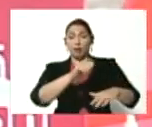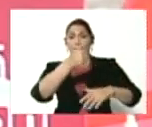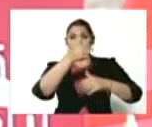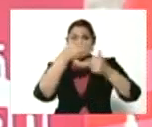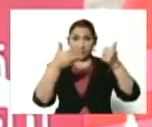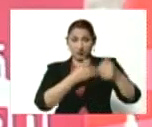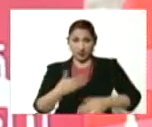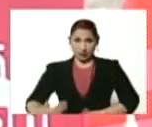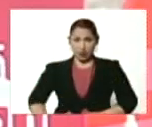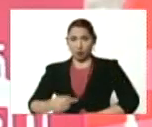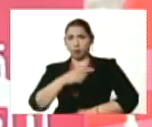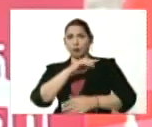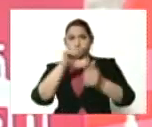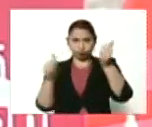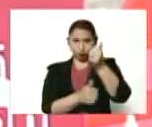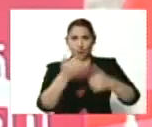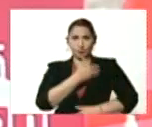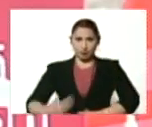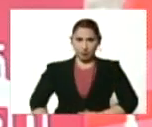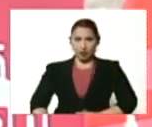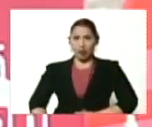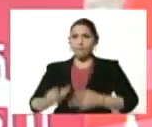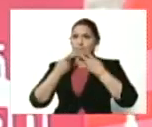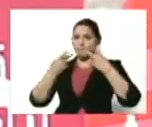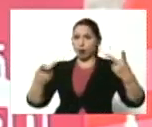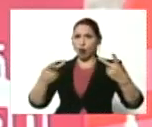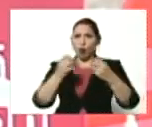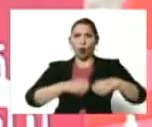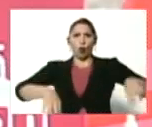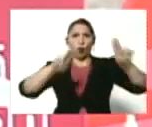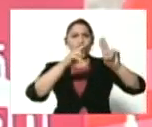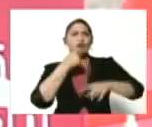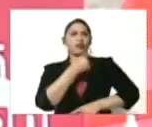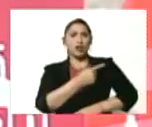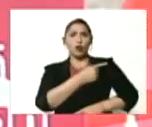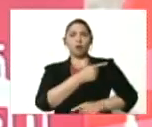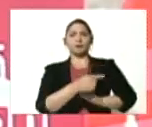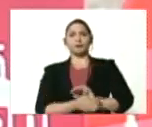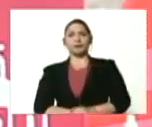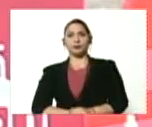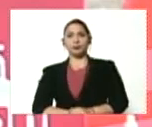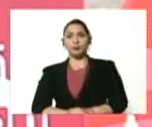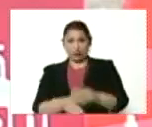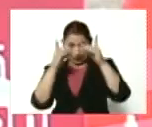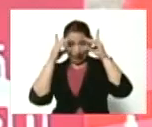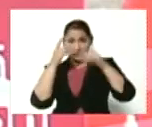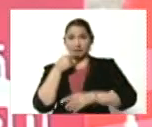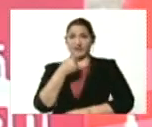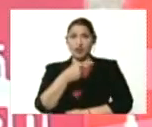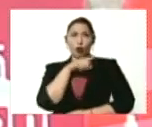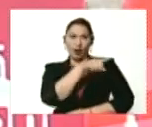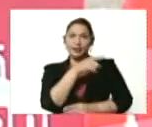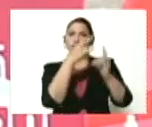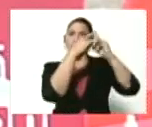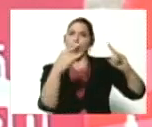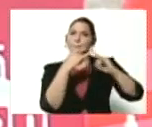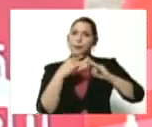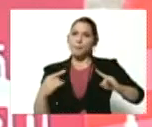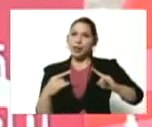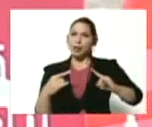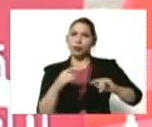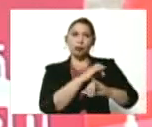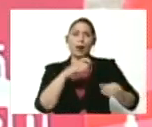Rodríguez, denunció en Naciones Unidas que en efecto esos campamentos estaban